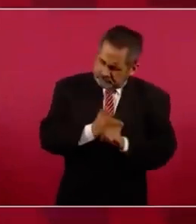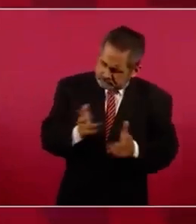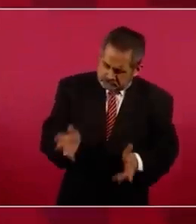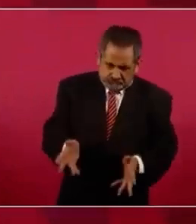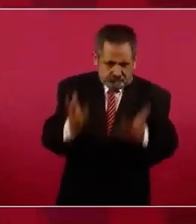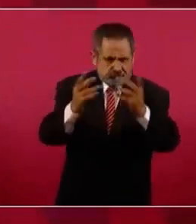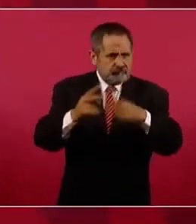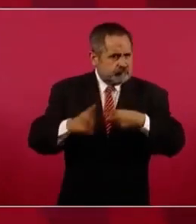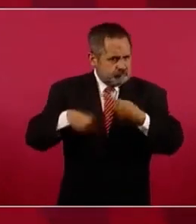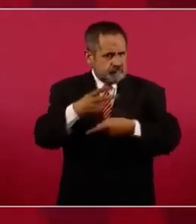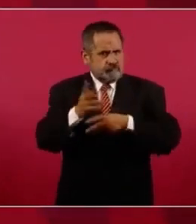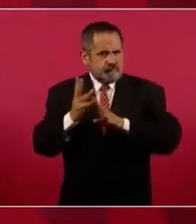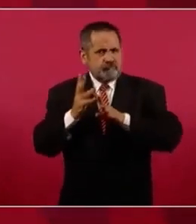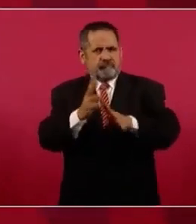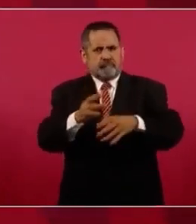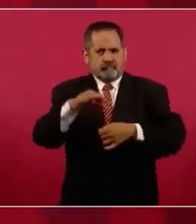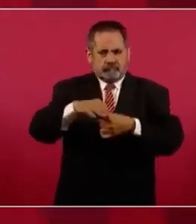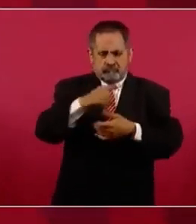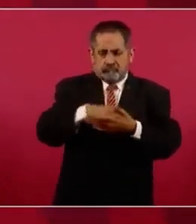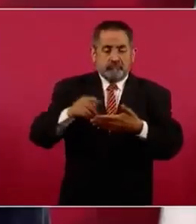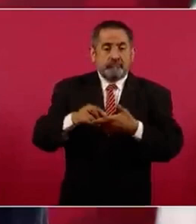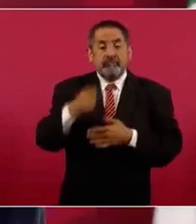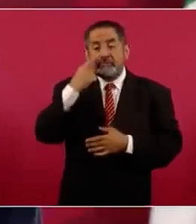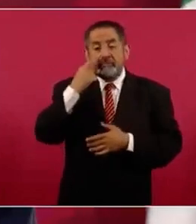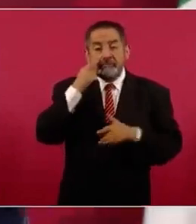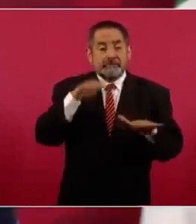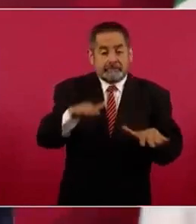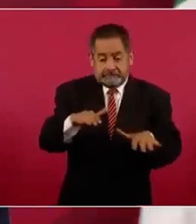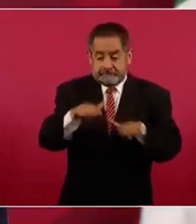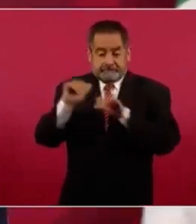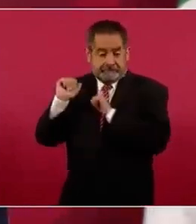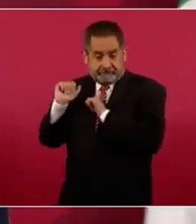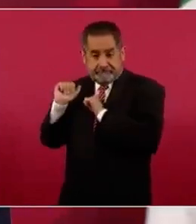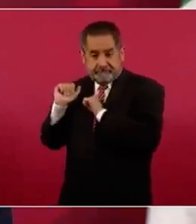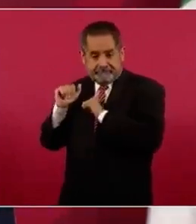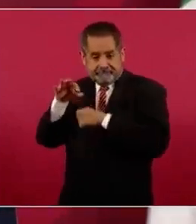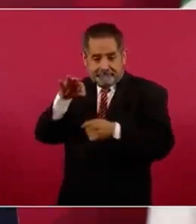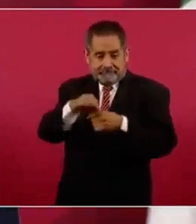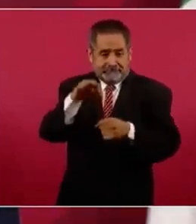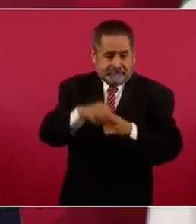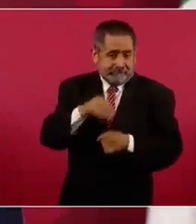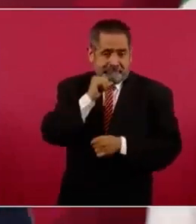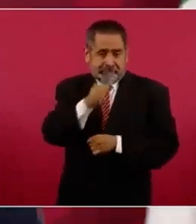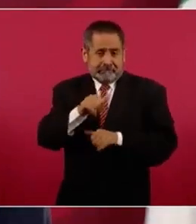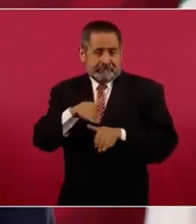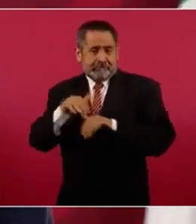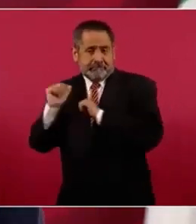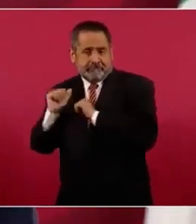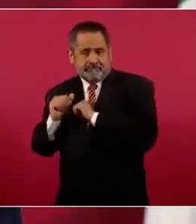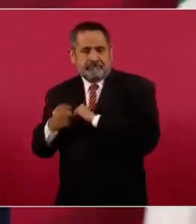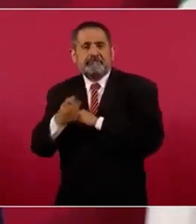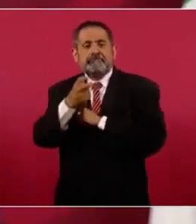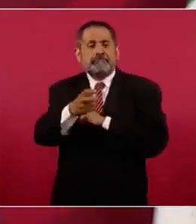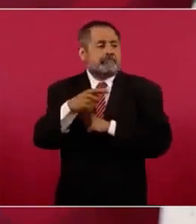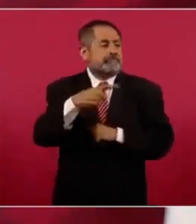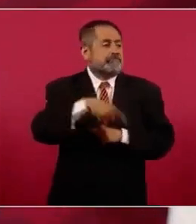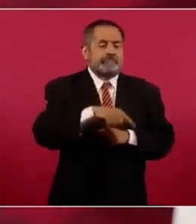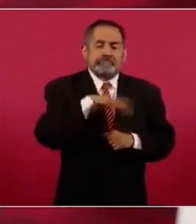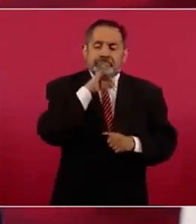porque la abstención ayuda a los